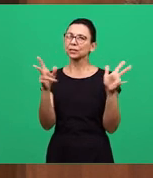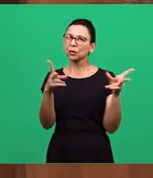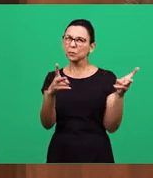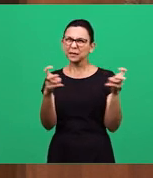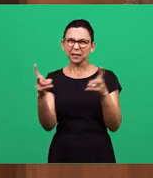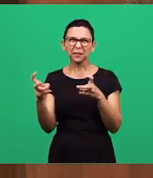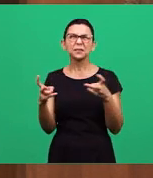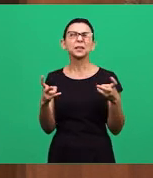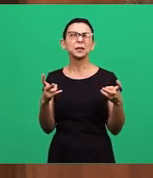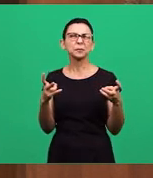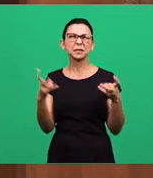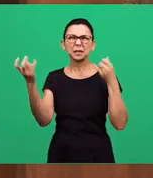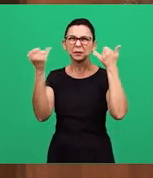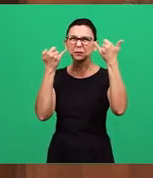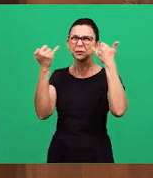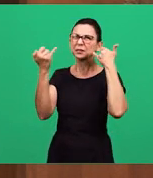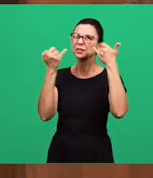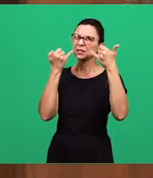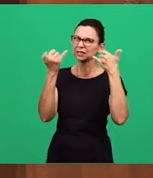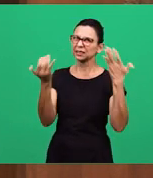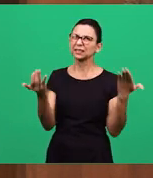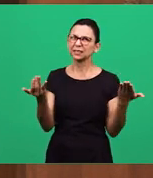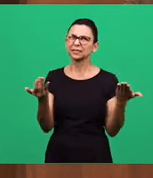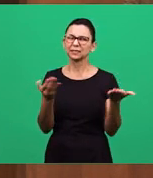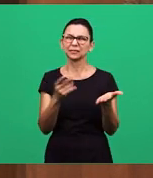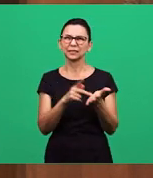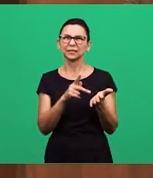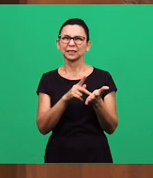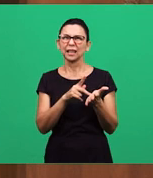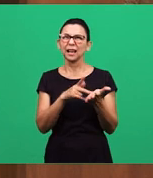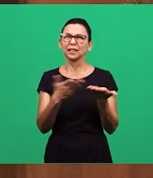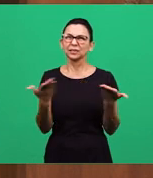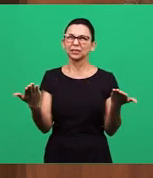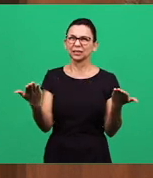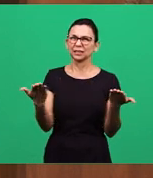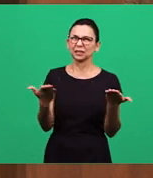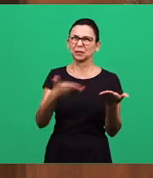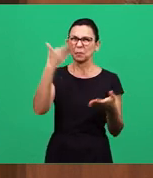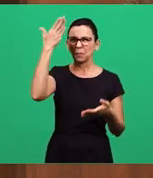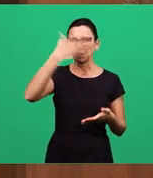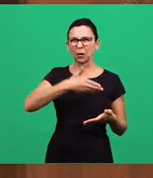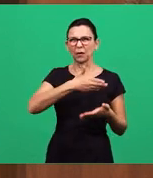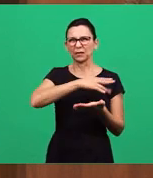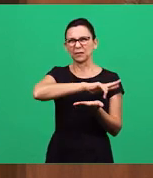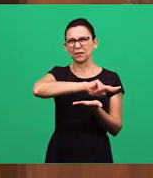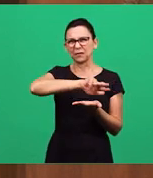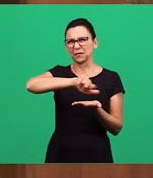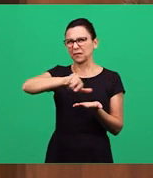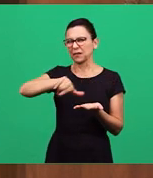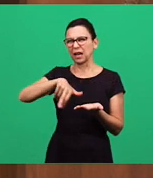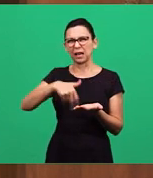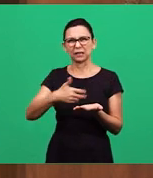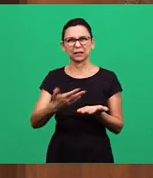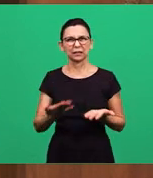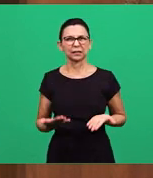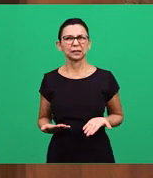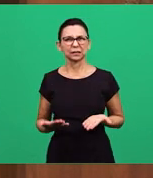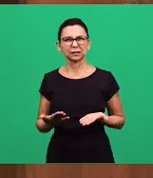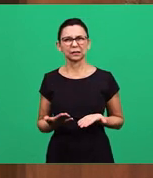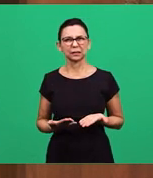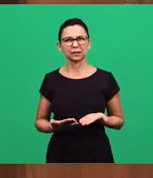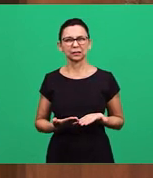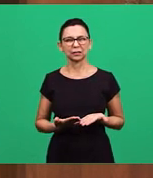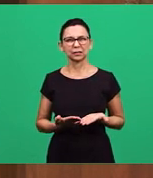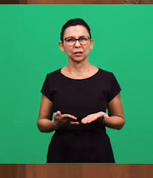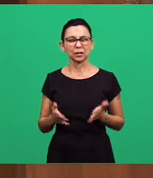señales visibles, como dice la palabra, con pruebas infalibles. Las señales nos